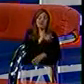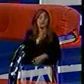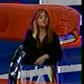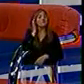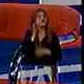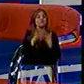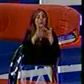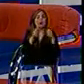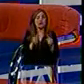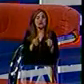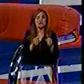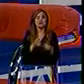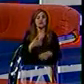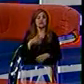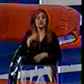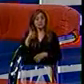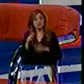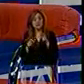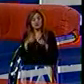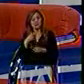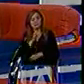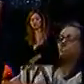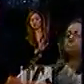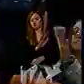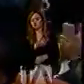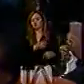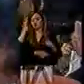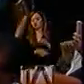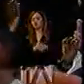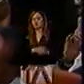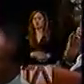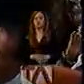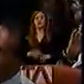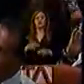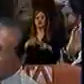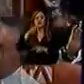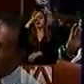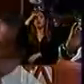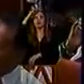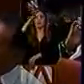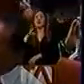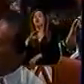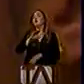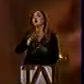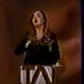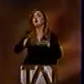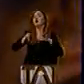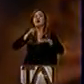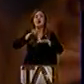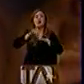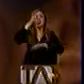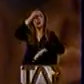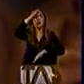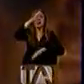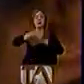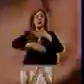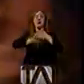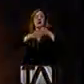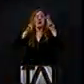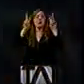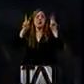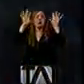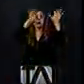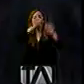muerte dentro del centro penitenciario. La ex agente de la SENAI, Diana Falcón, quien es procesada por el caso